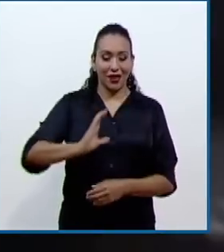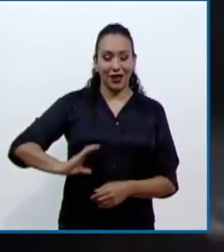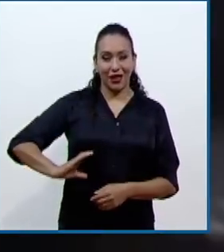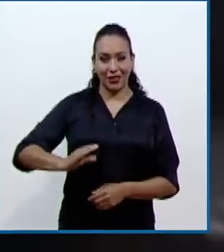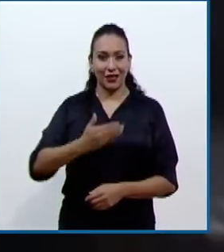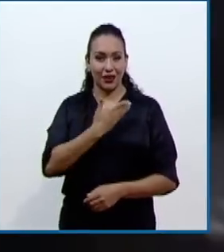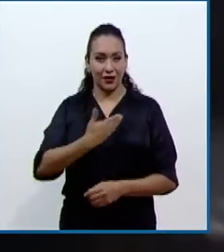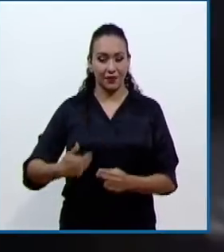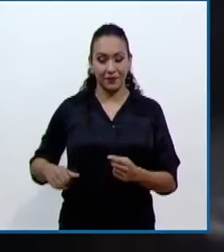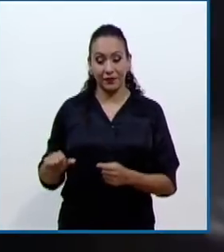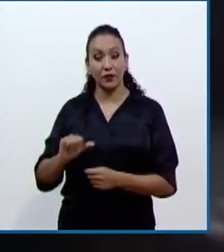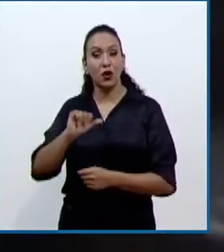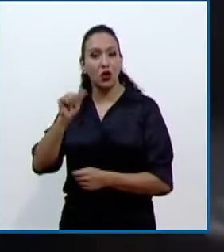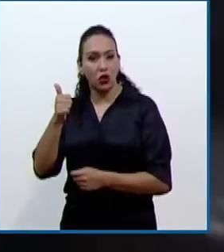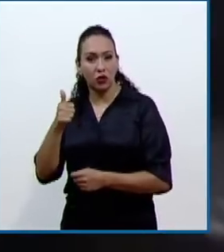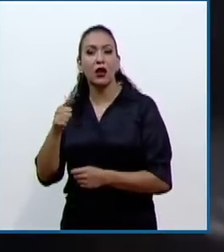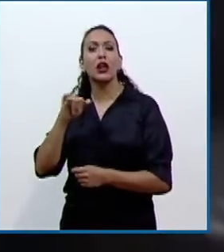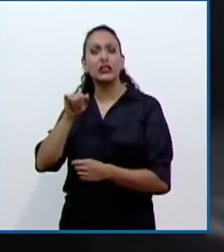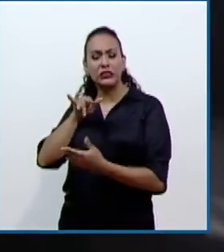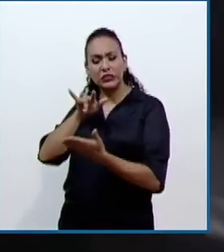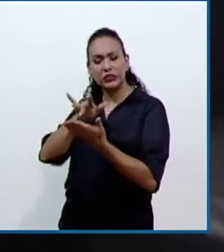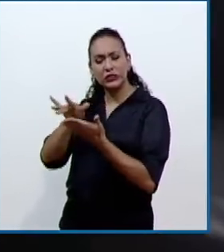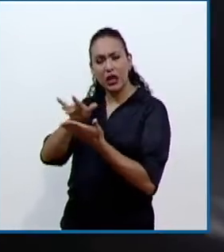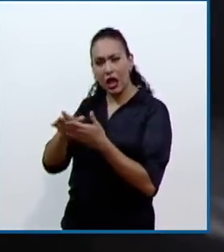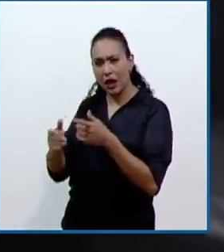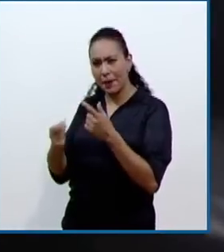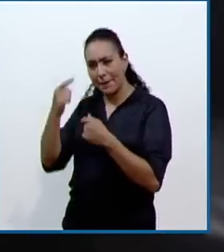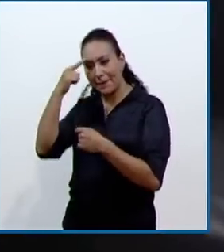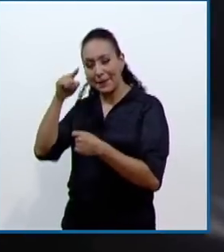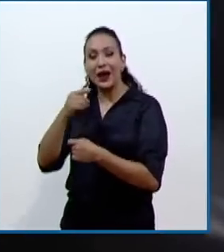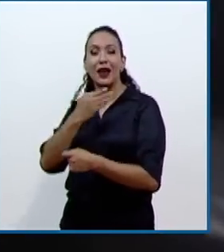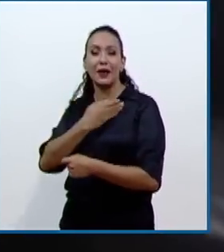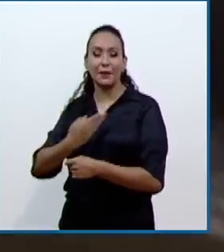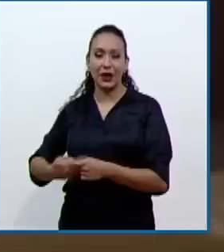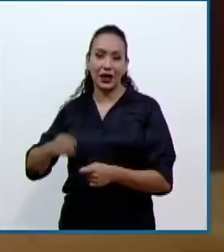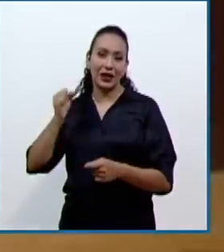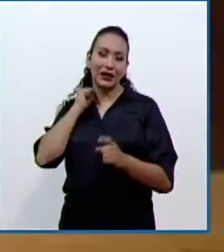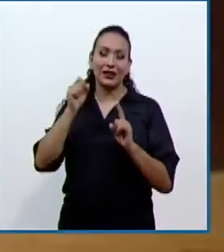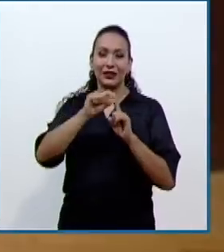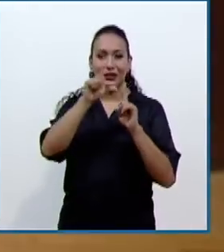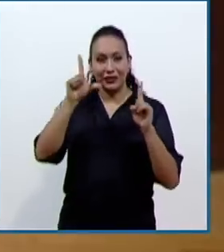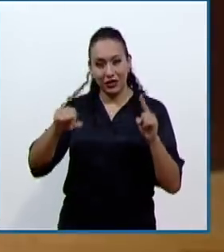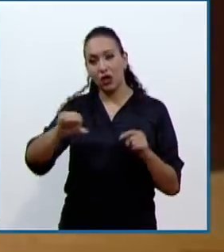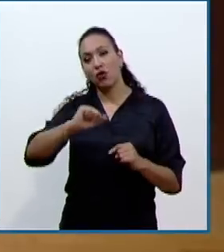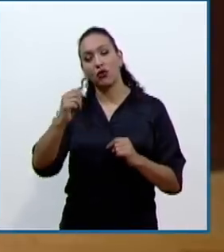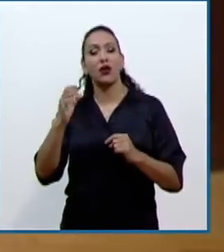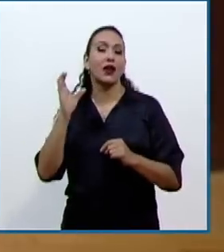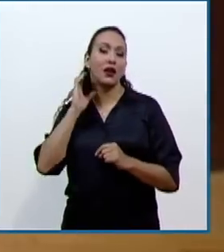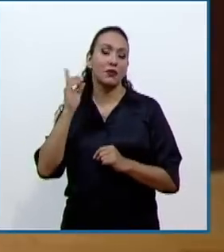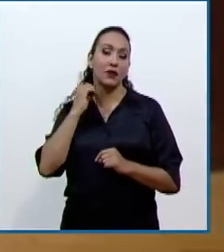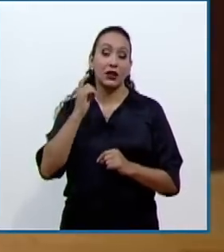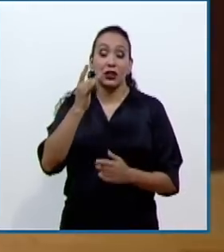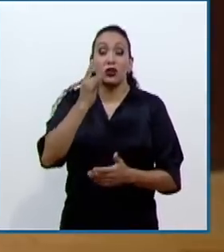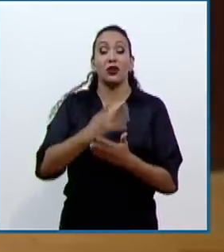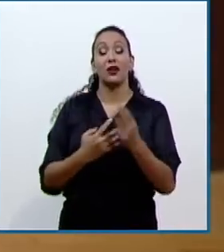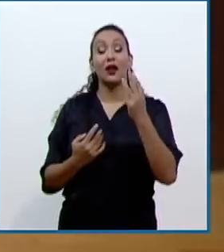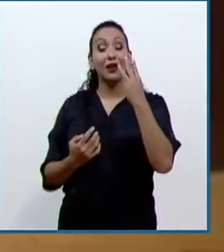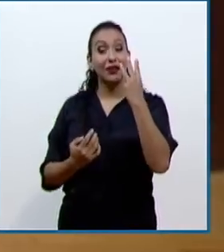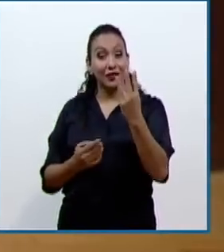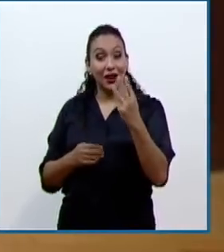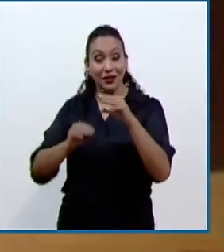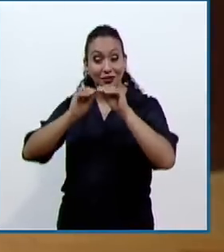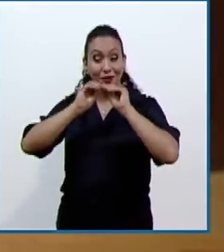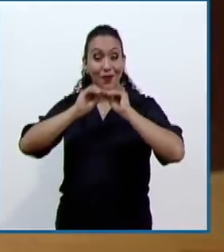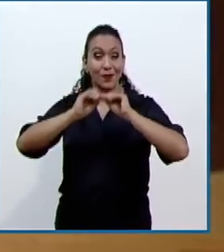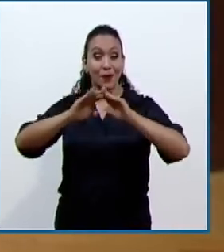de manera conjunta a sus candidaturas a la presidencia, al Senado y a la Cámara de Diputados, y solo 3 de manera exclusiva